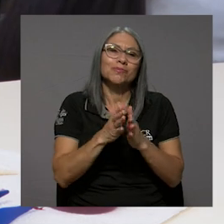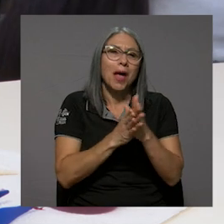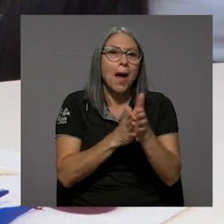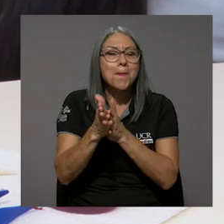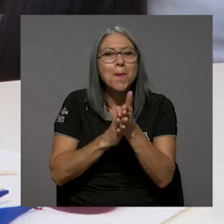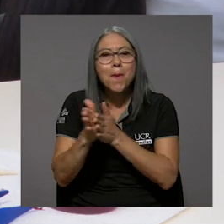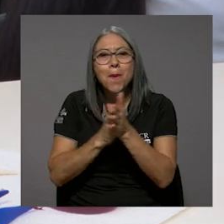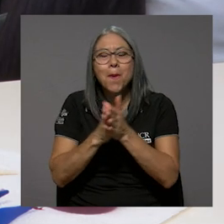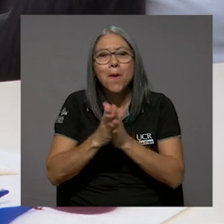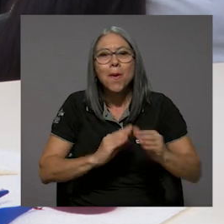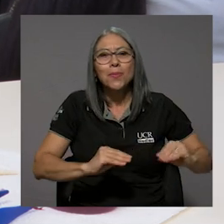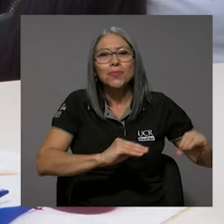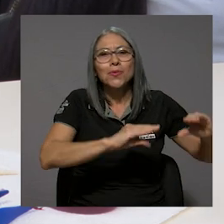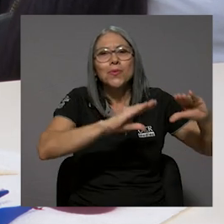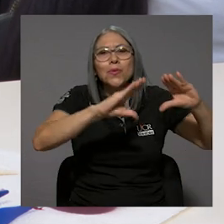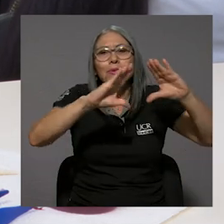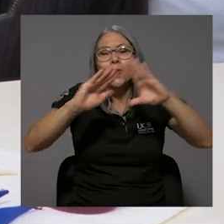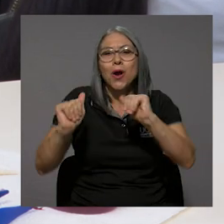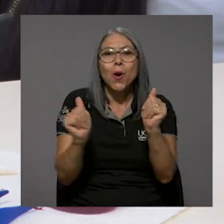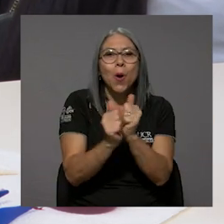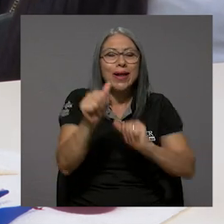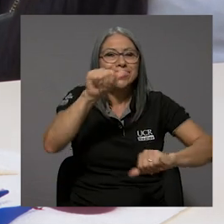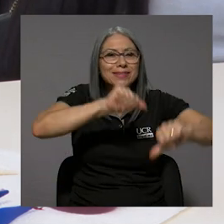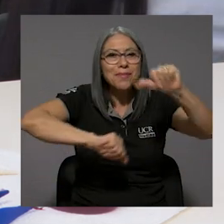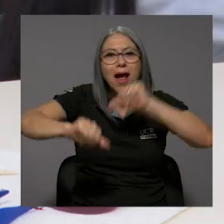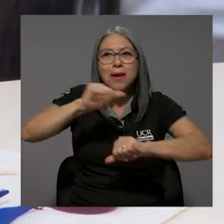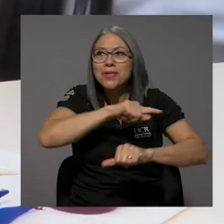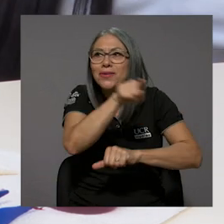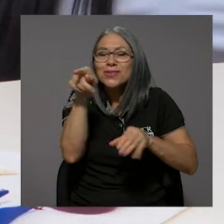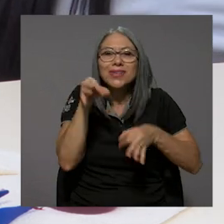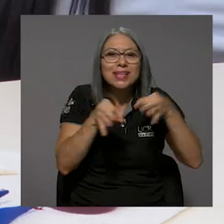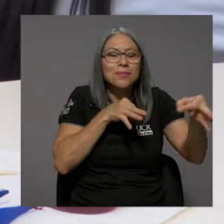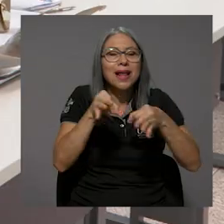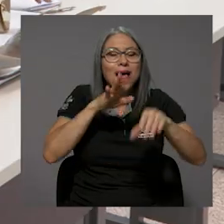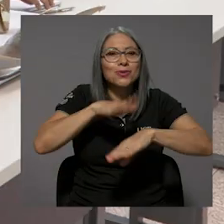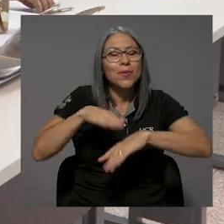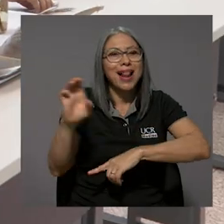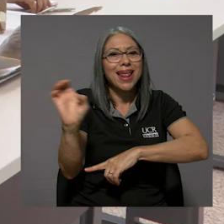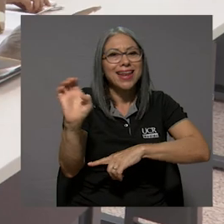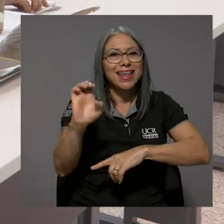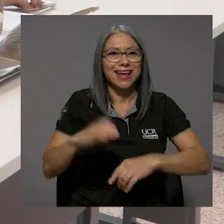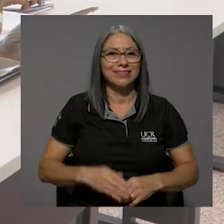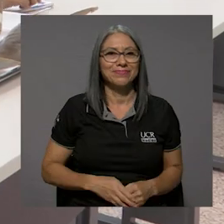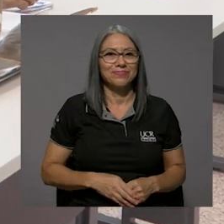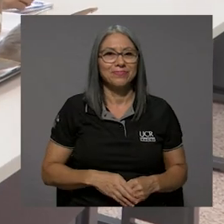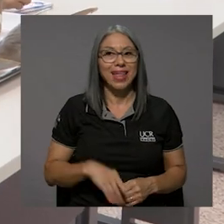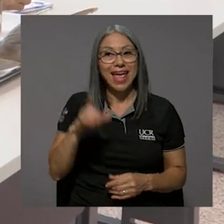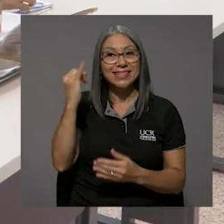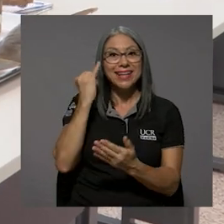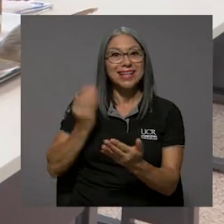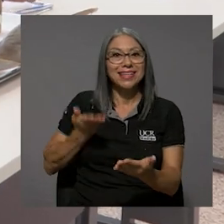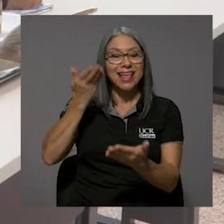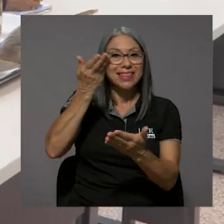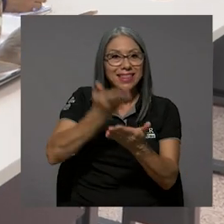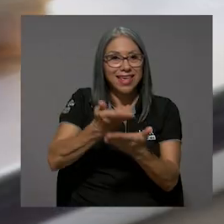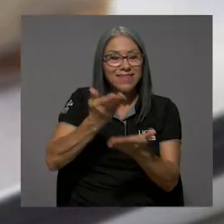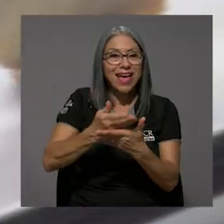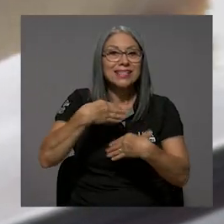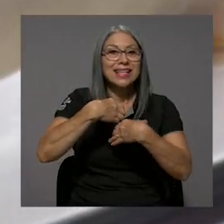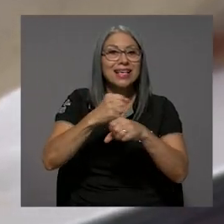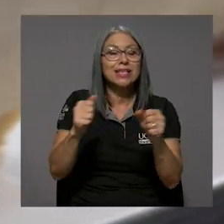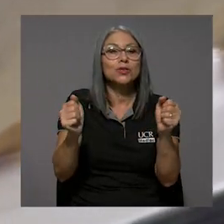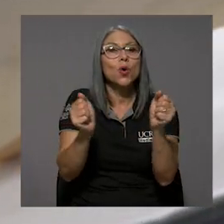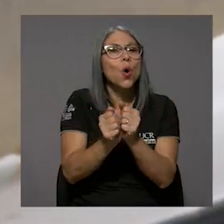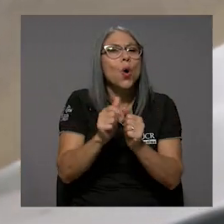la mañana con experimentos y que nos han explicado muchas cosas de la energía. La iniciativa fue gestionada de forma